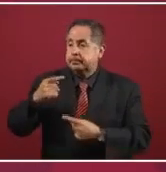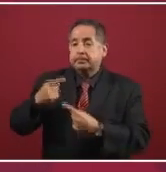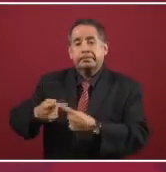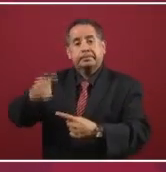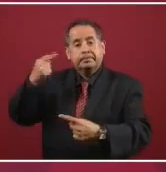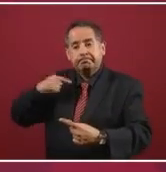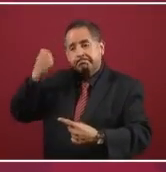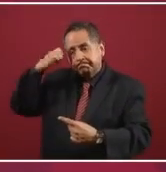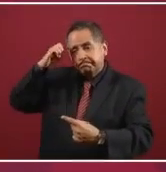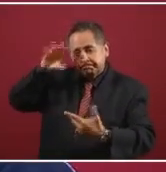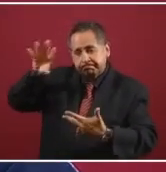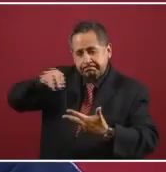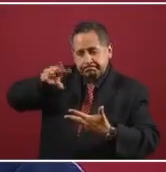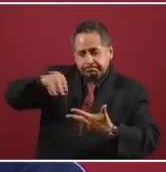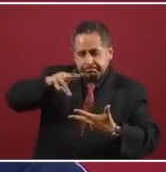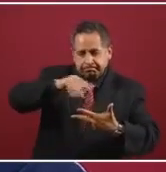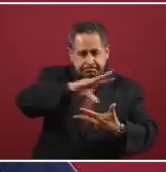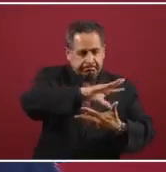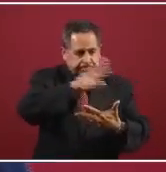experiencias,